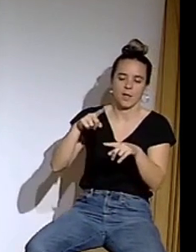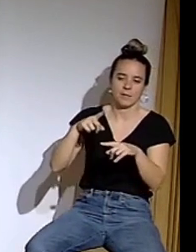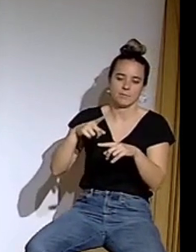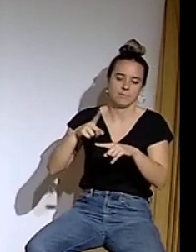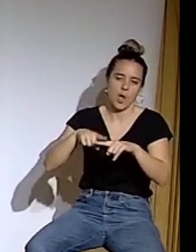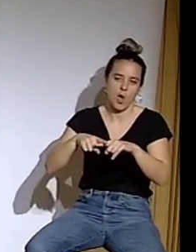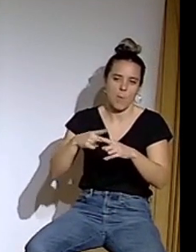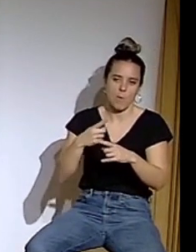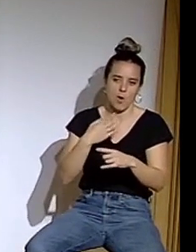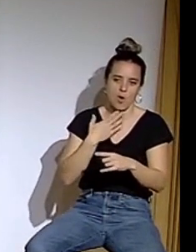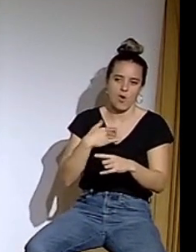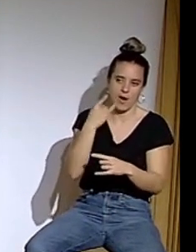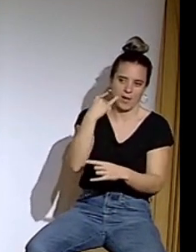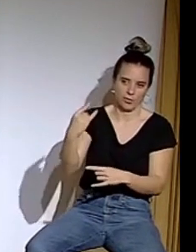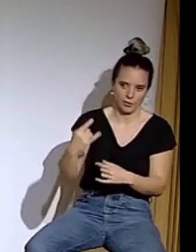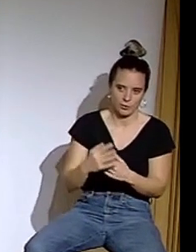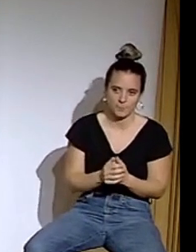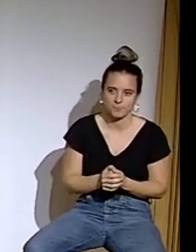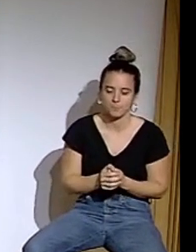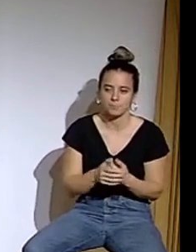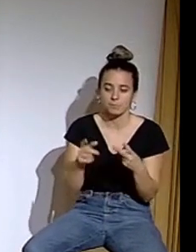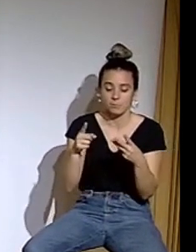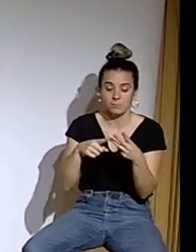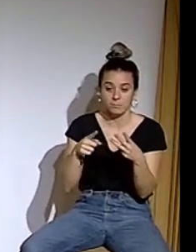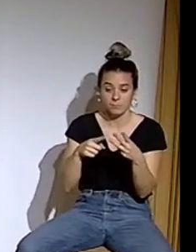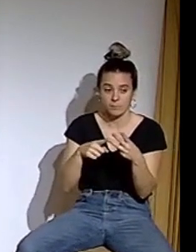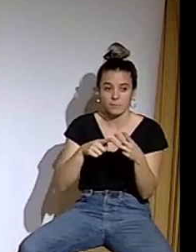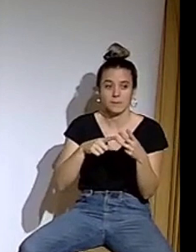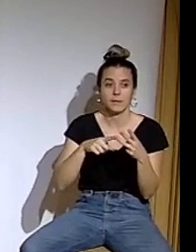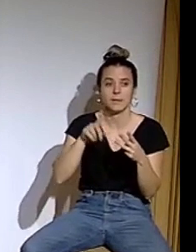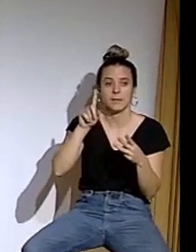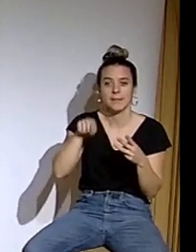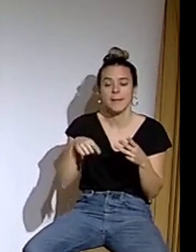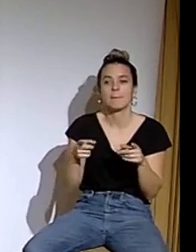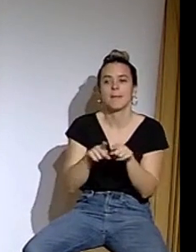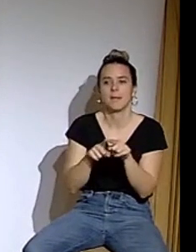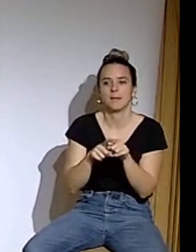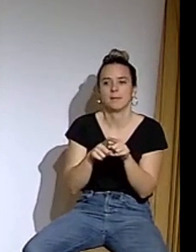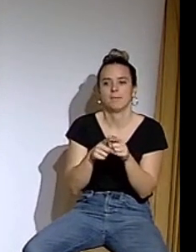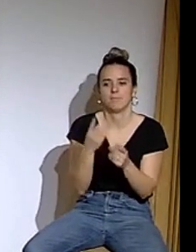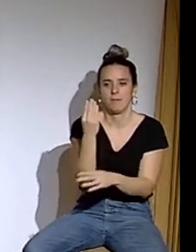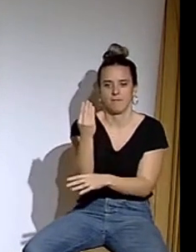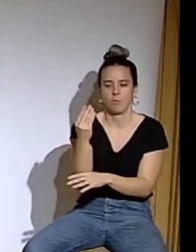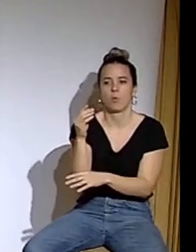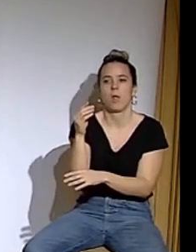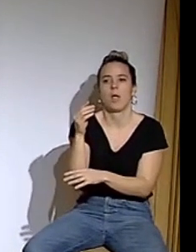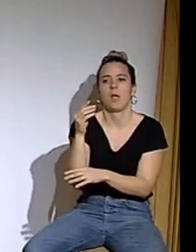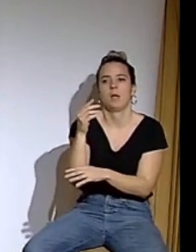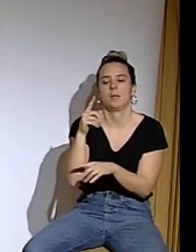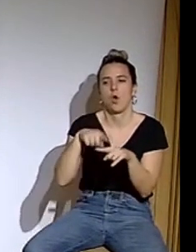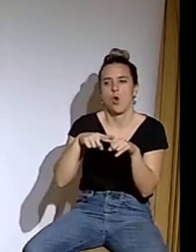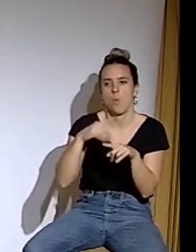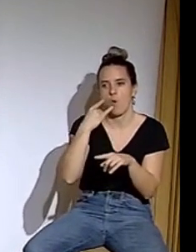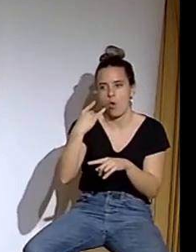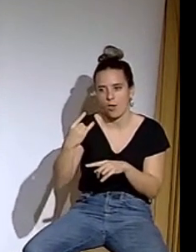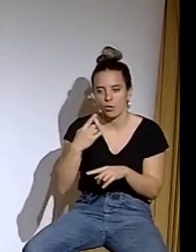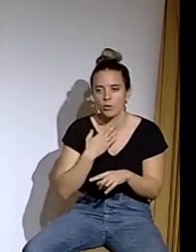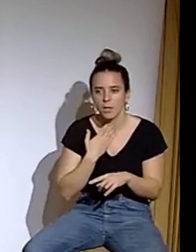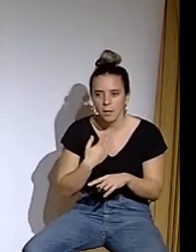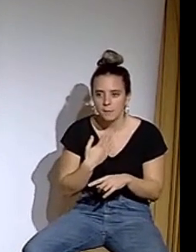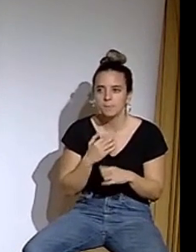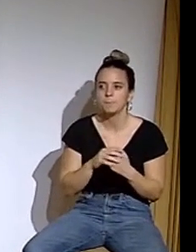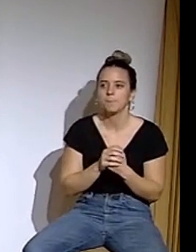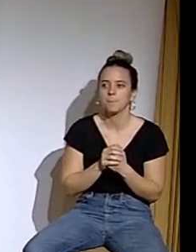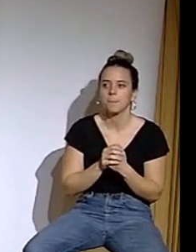Bueno claro la última que queda y bueno la última también es una figura homorótica resultado de mi segunda lectura